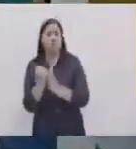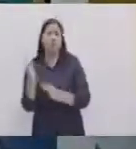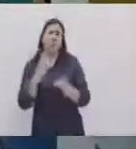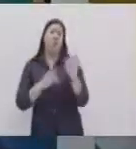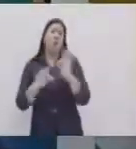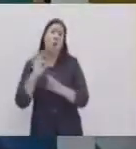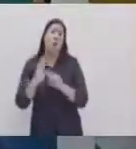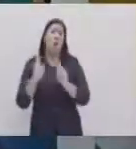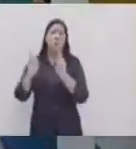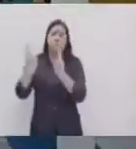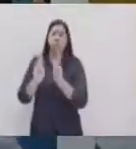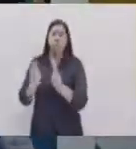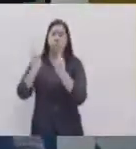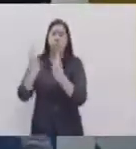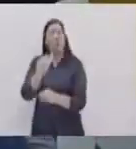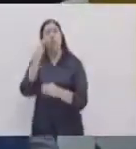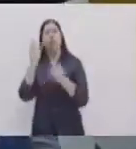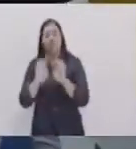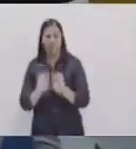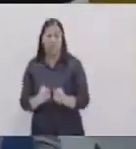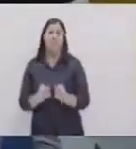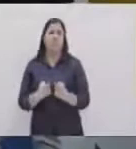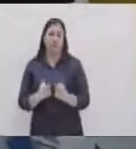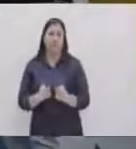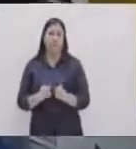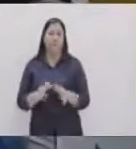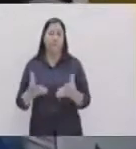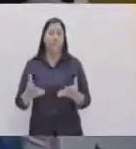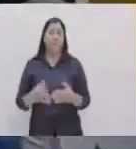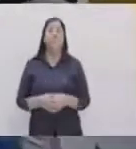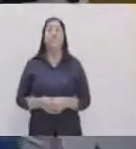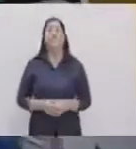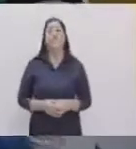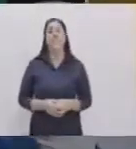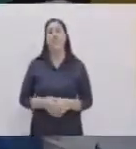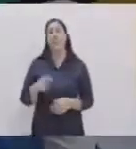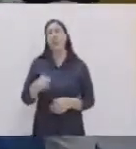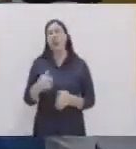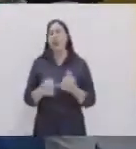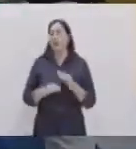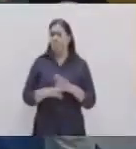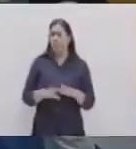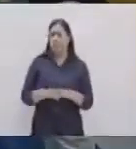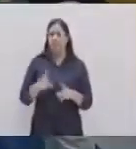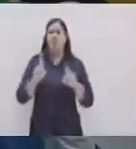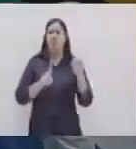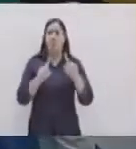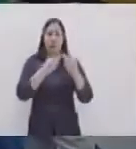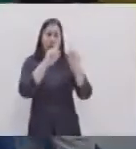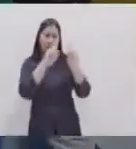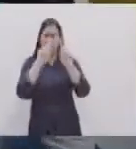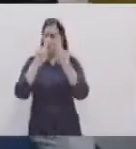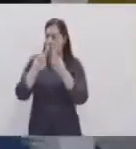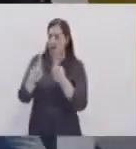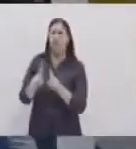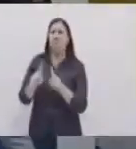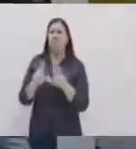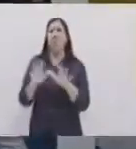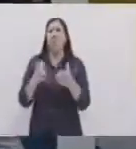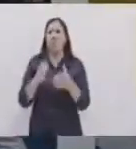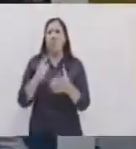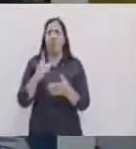o cuando conversas con otra persona. Hagamos un repaso final. ¿Cuáles son los tipos de argumentos? Tenemos de